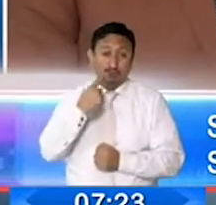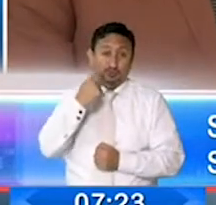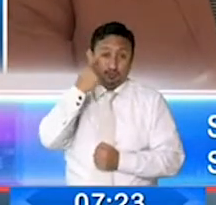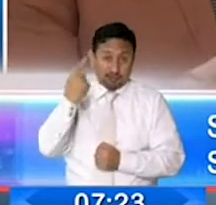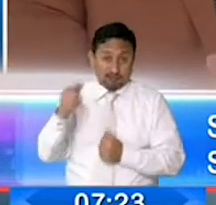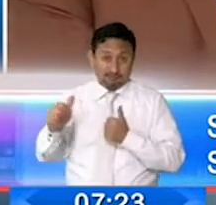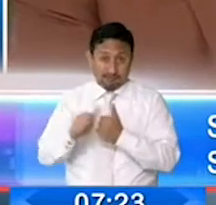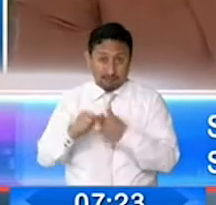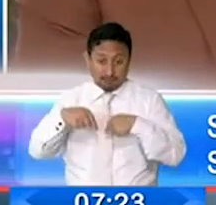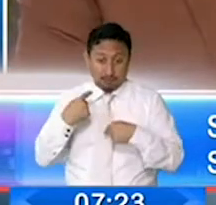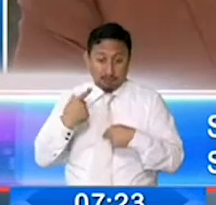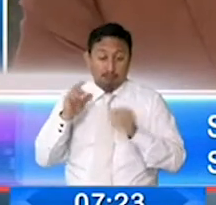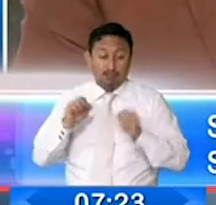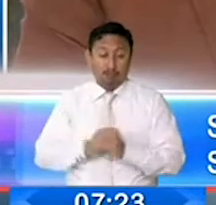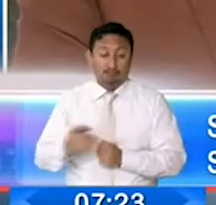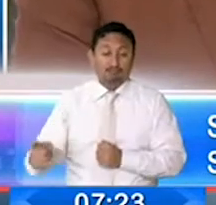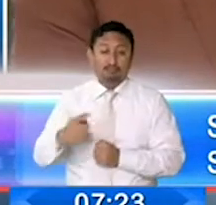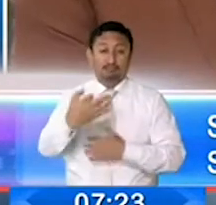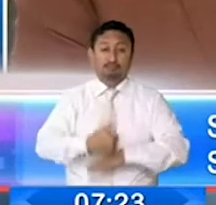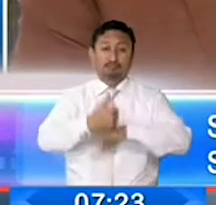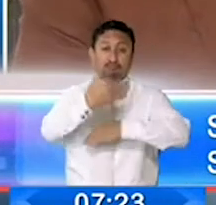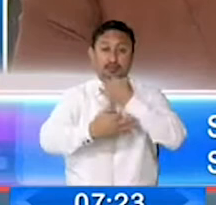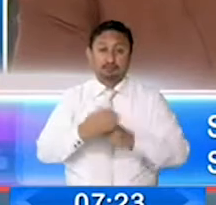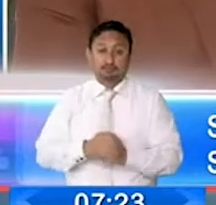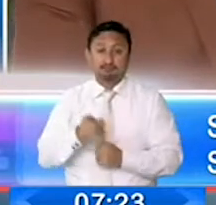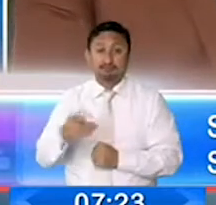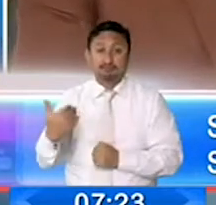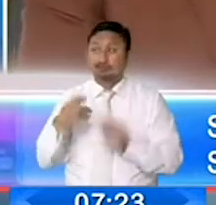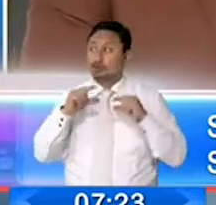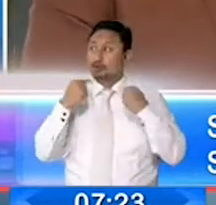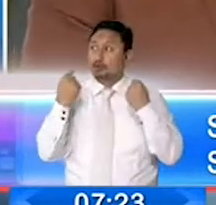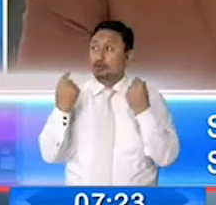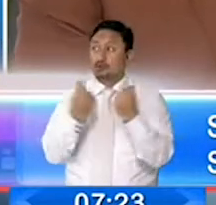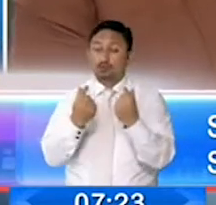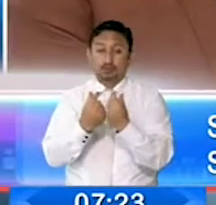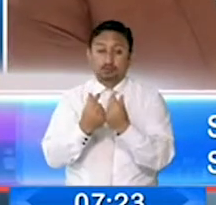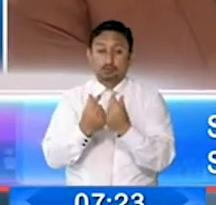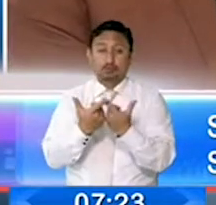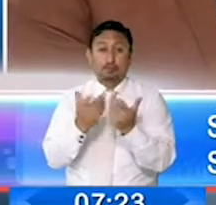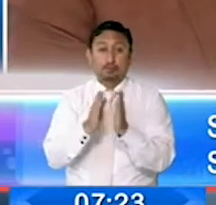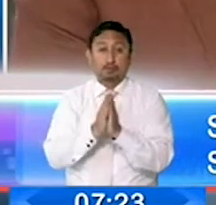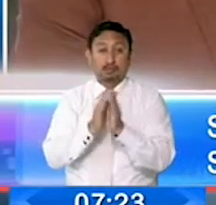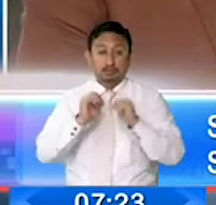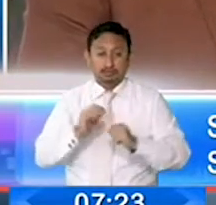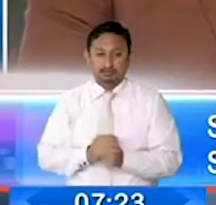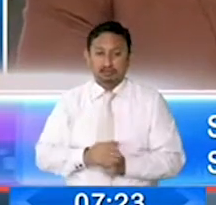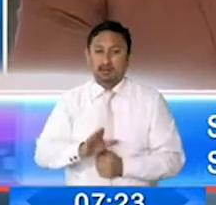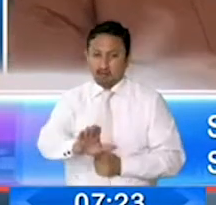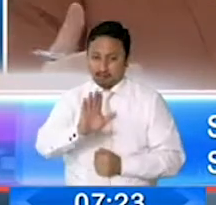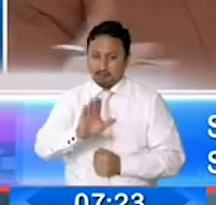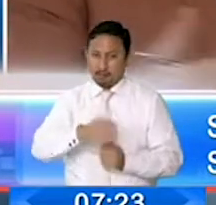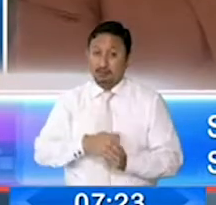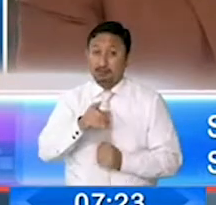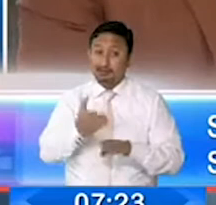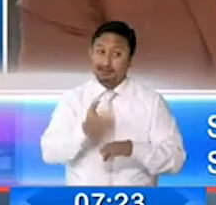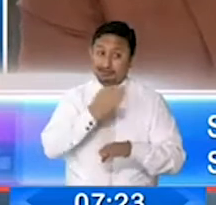esto porque puede acceder al poder. Y hay grupos en los cuales pues piden hasta revancha, porque usted fue uno de los